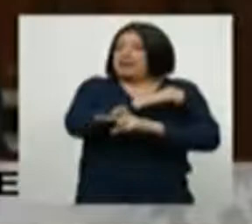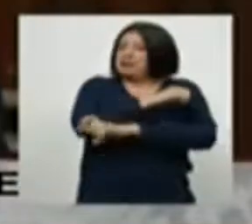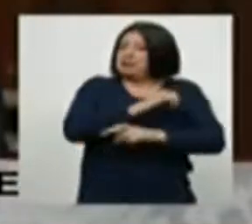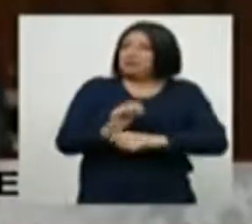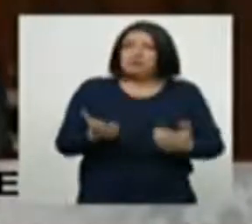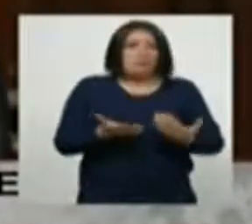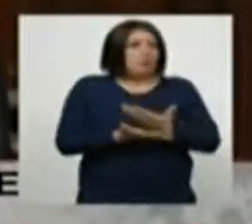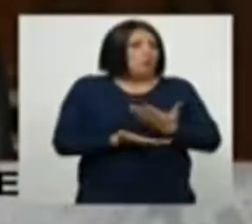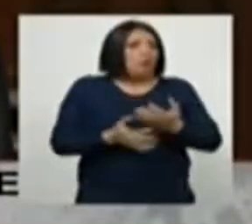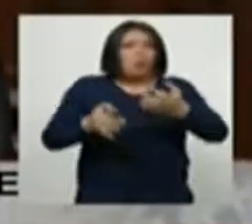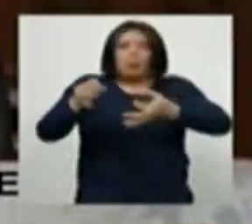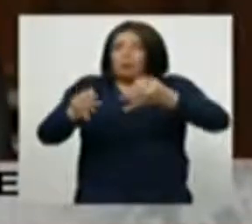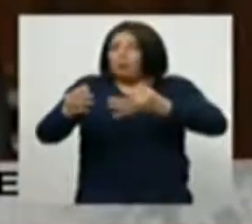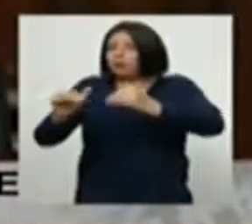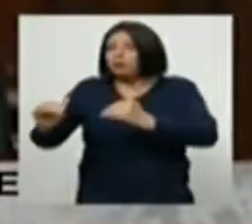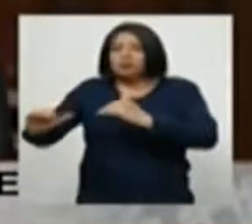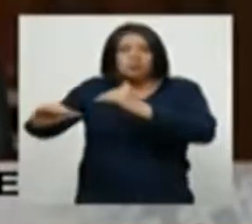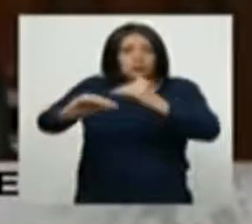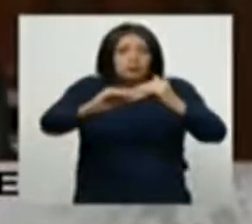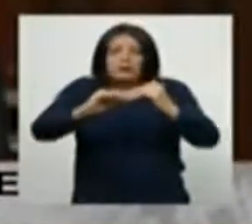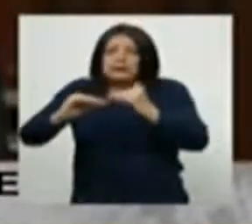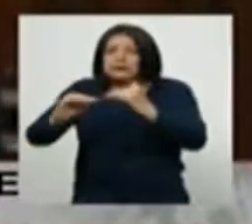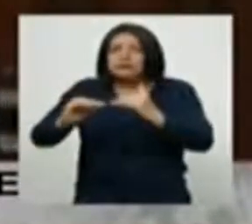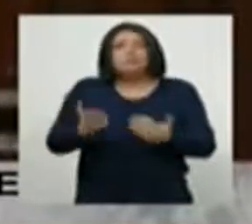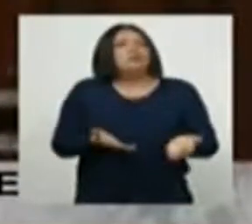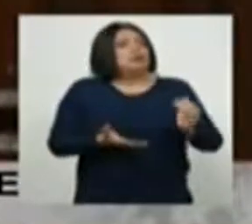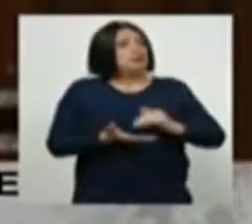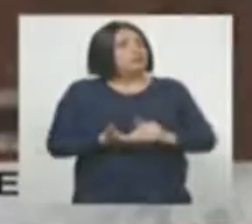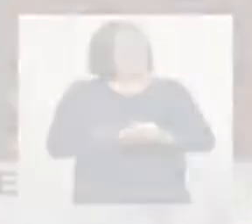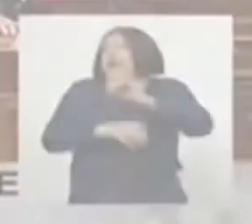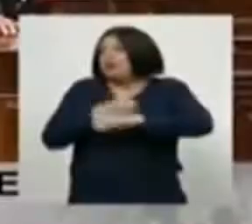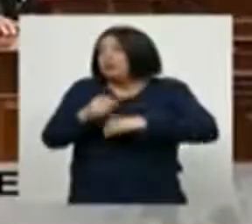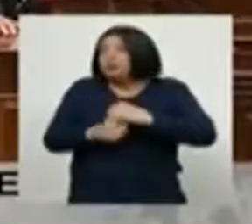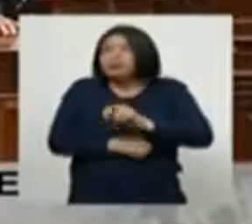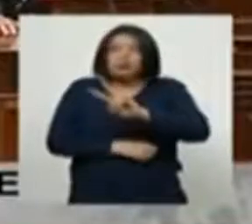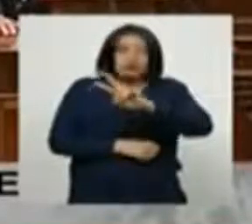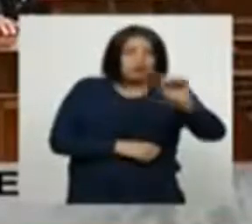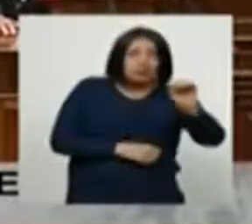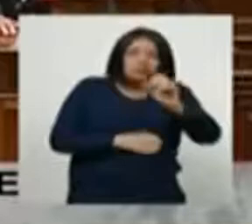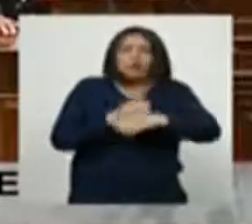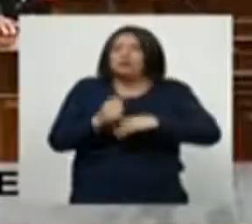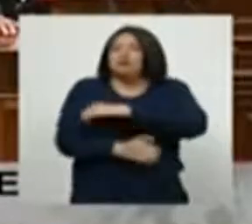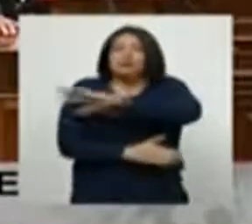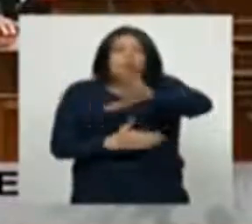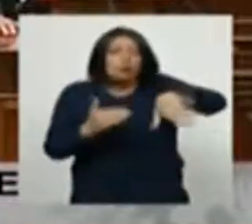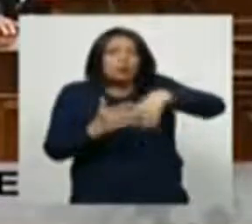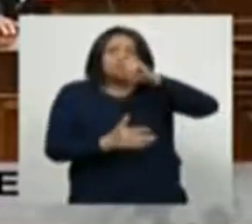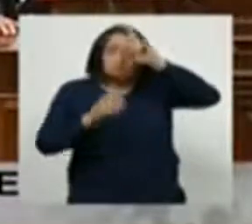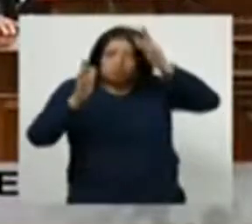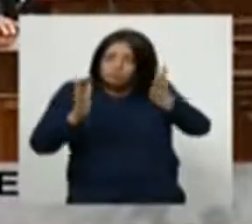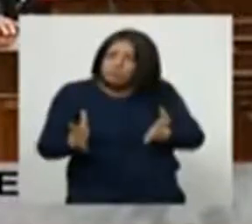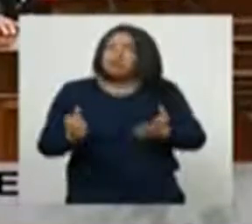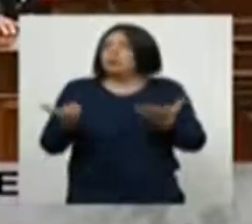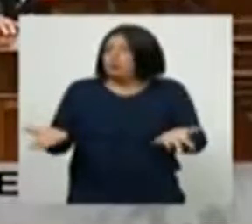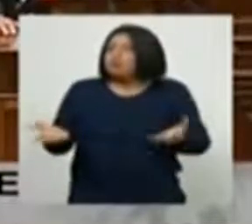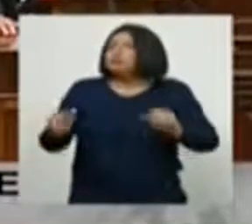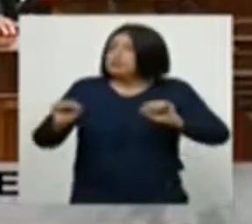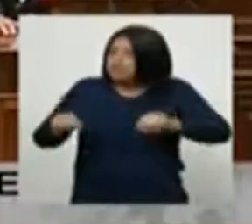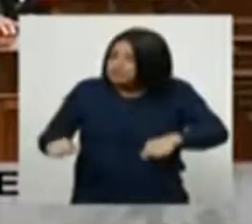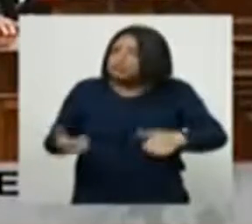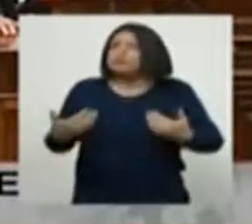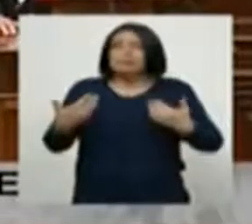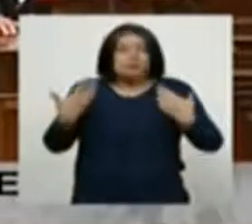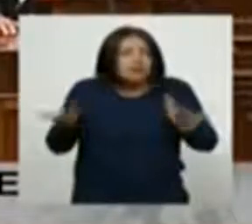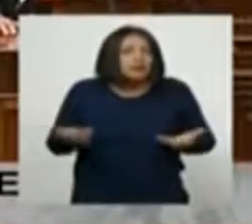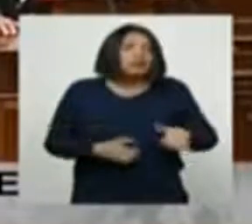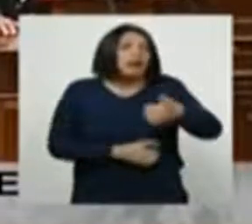más justo, más equitativo y más solidario. Todos los peruanos deberán tener acceso al